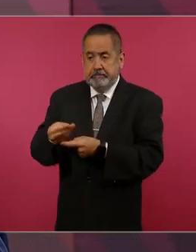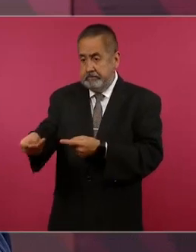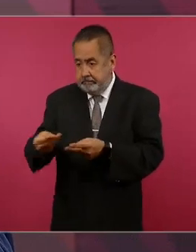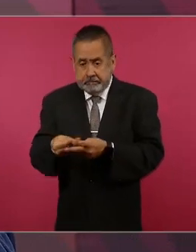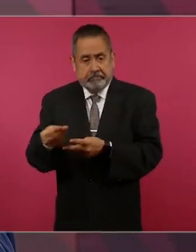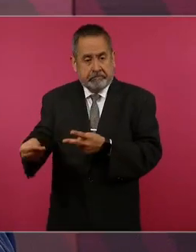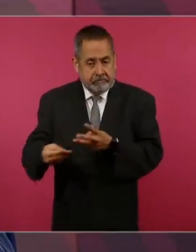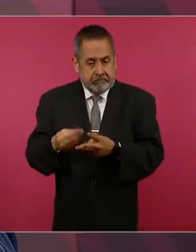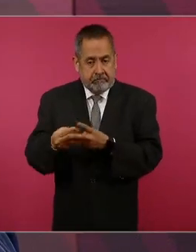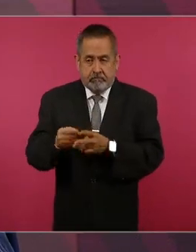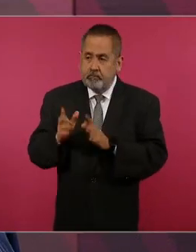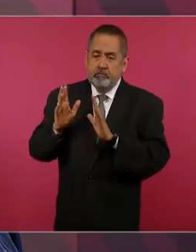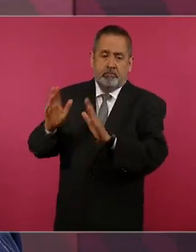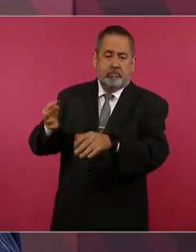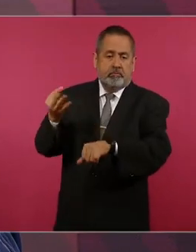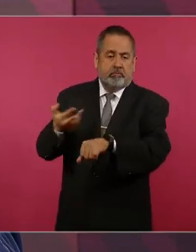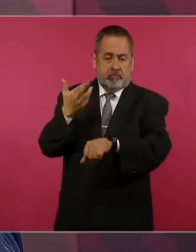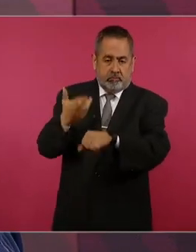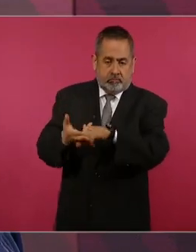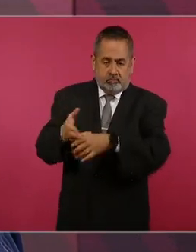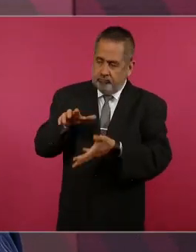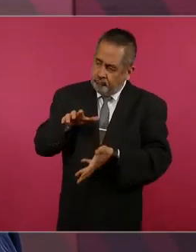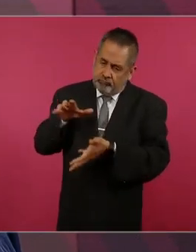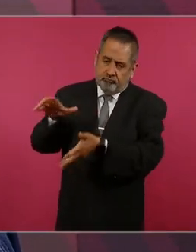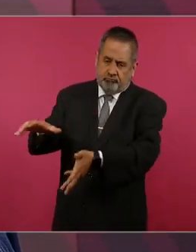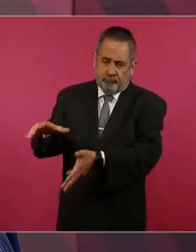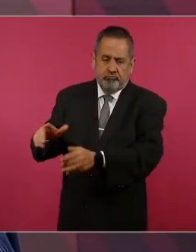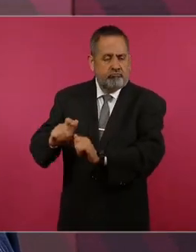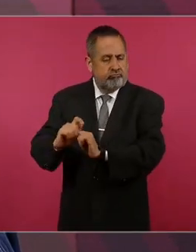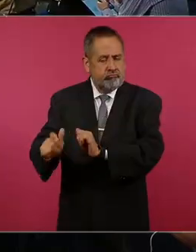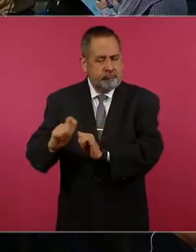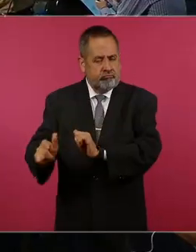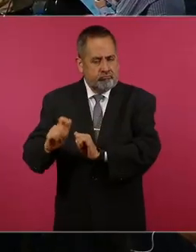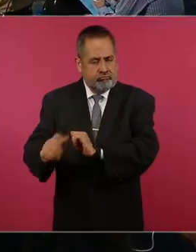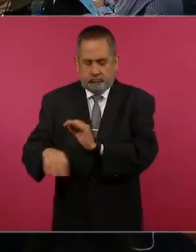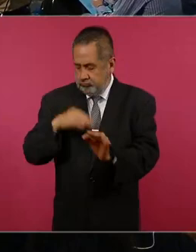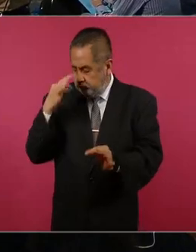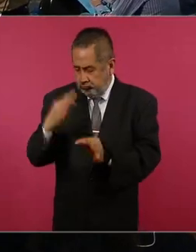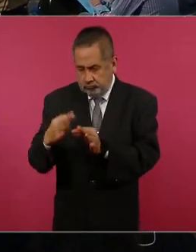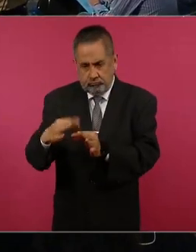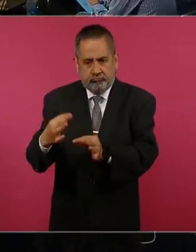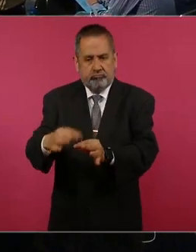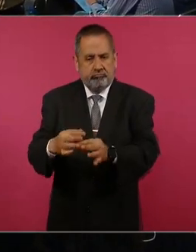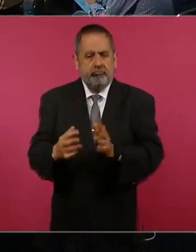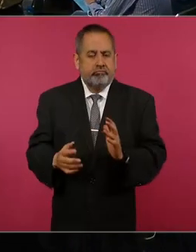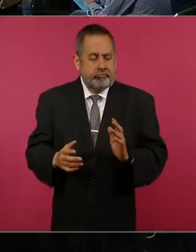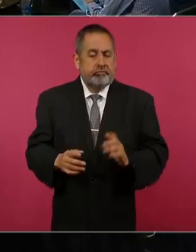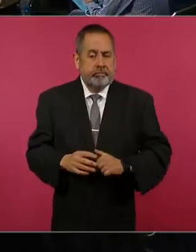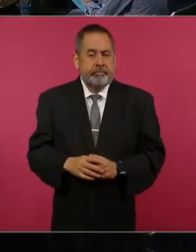en la tesorería de la federación, pero sí